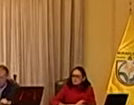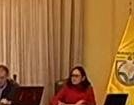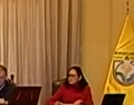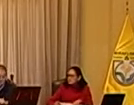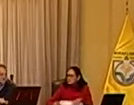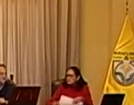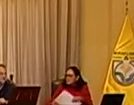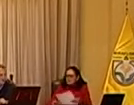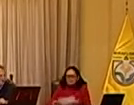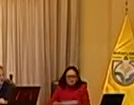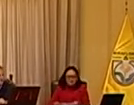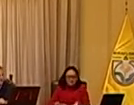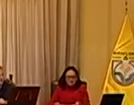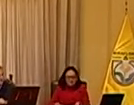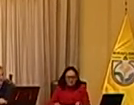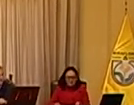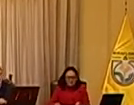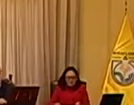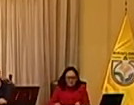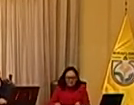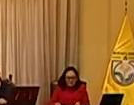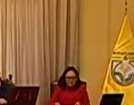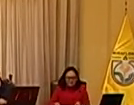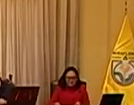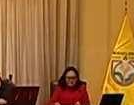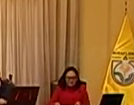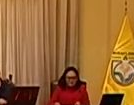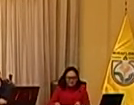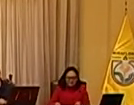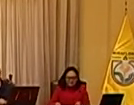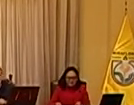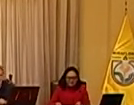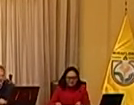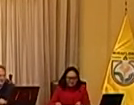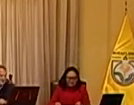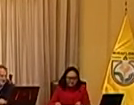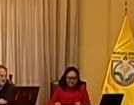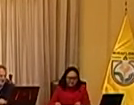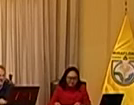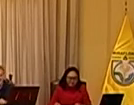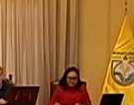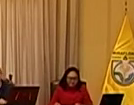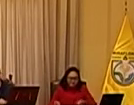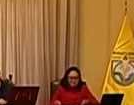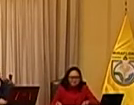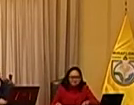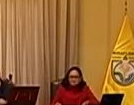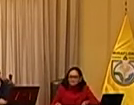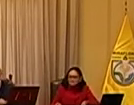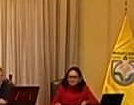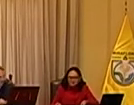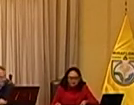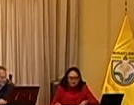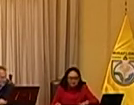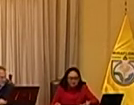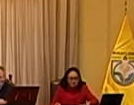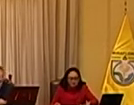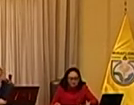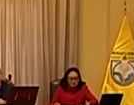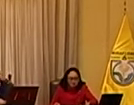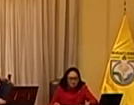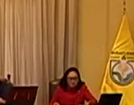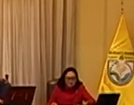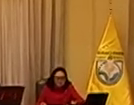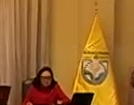de esta sesión, digo, ¿no? Muy bien, muchas gracias. Vamos al siguiente punto, por